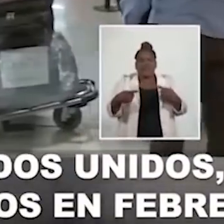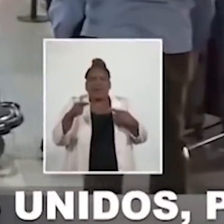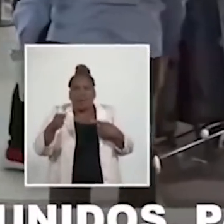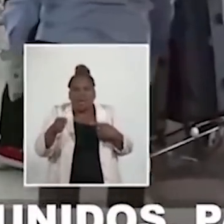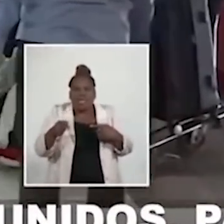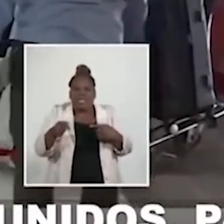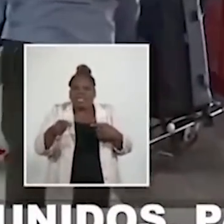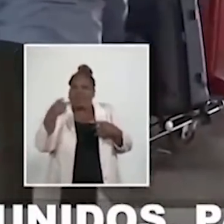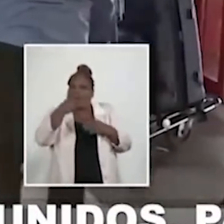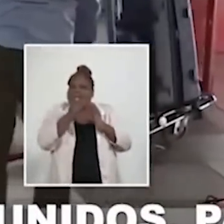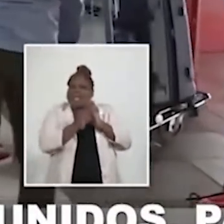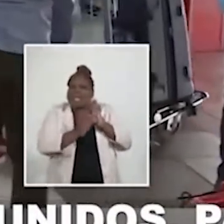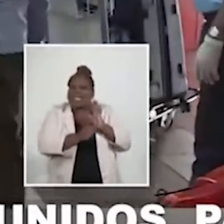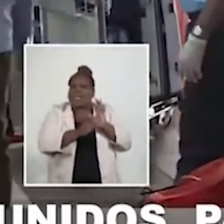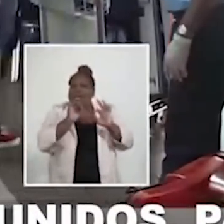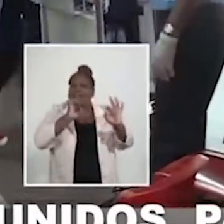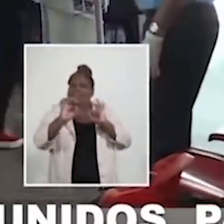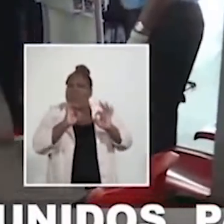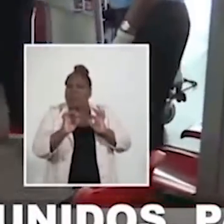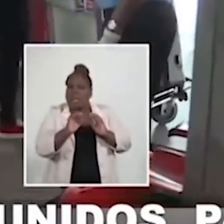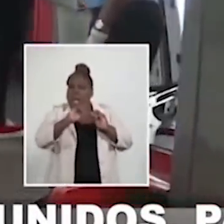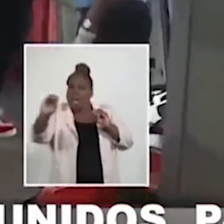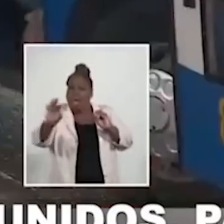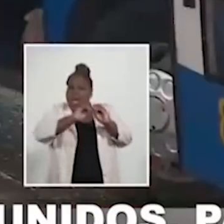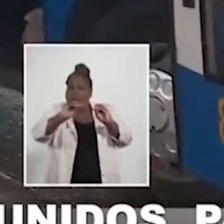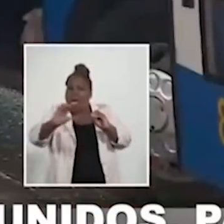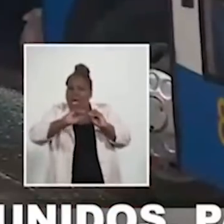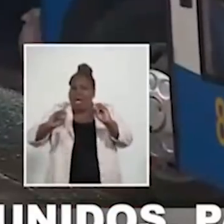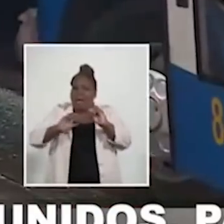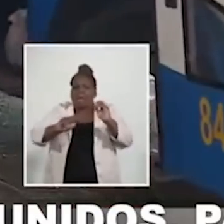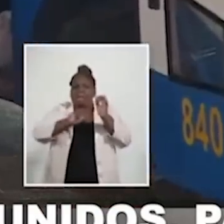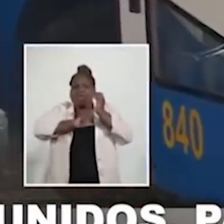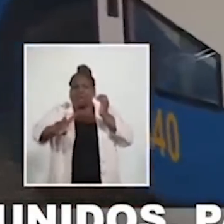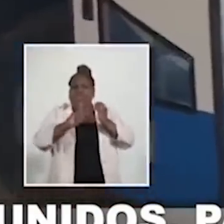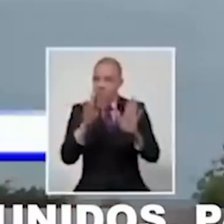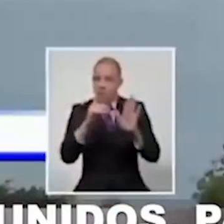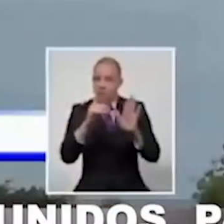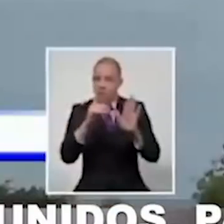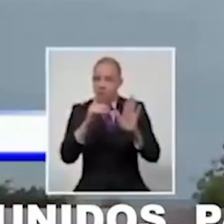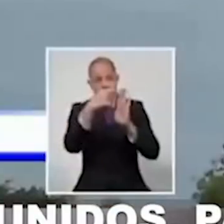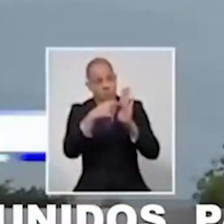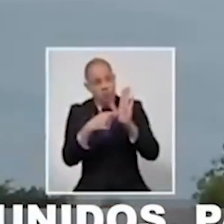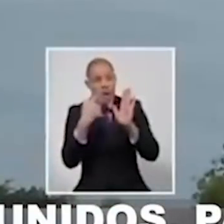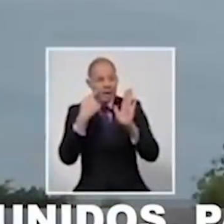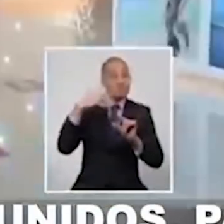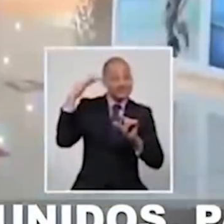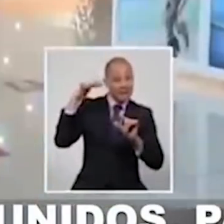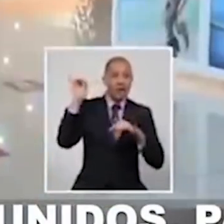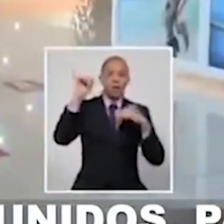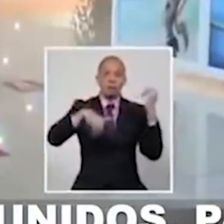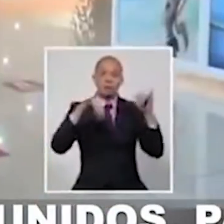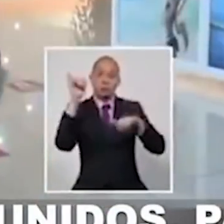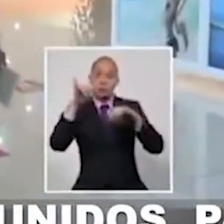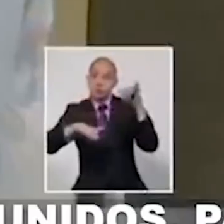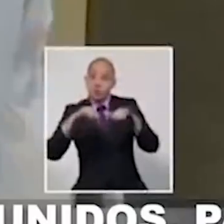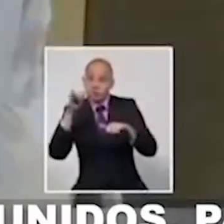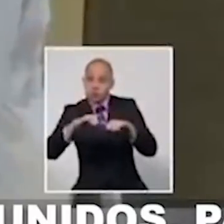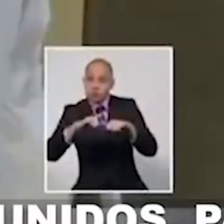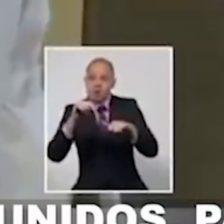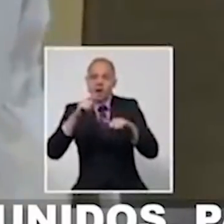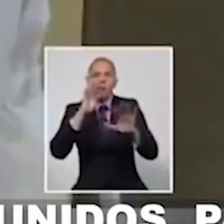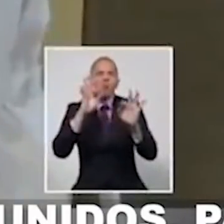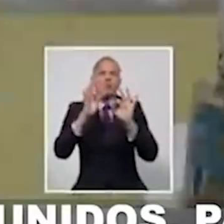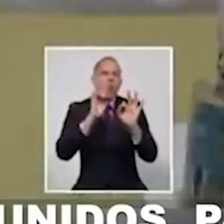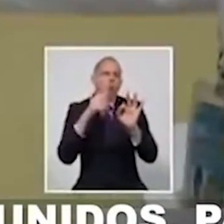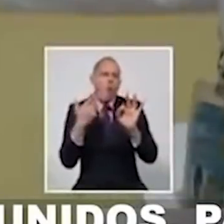tengo información de un vuelo y un destino que para los cubanos es muy importante, es vital en estos momentos. Y me